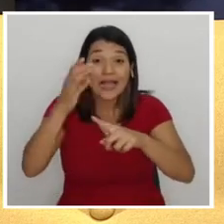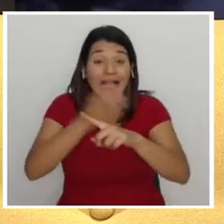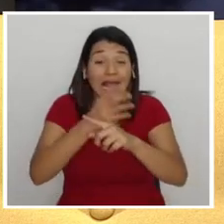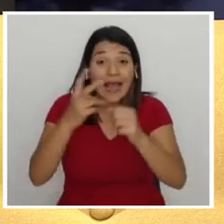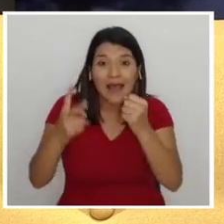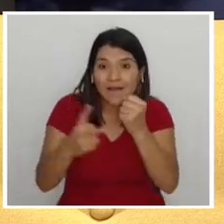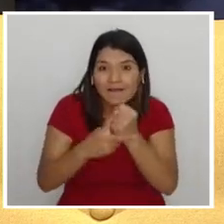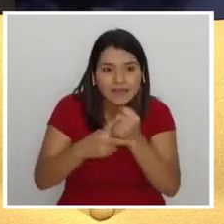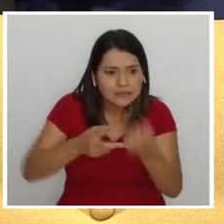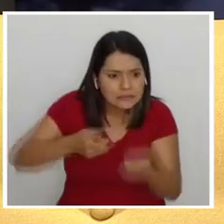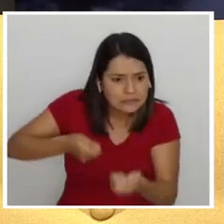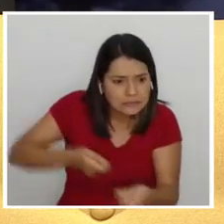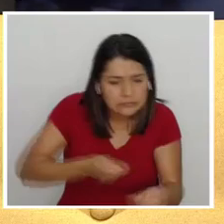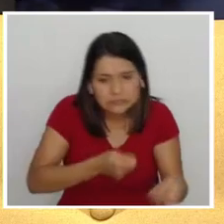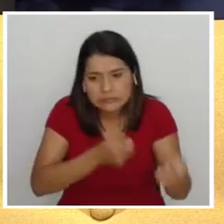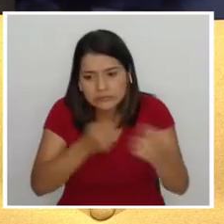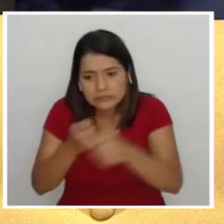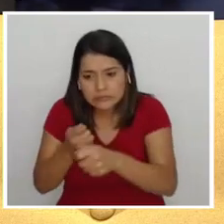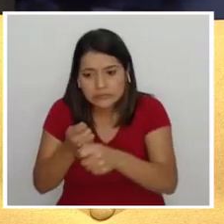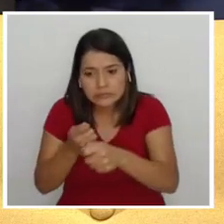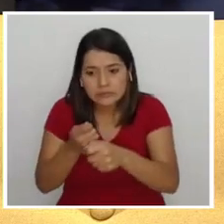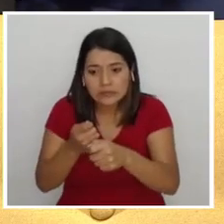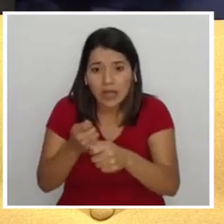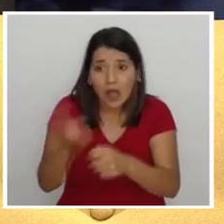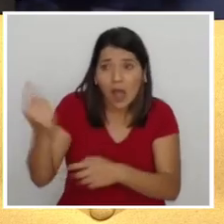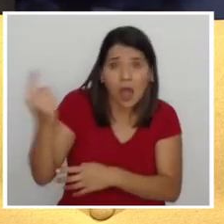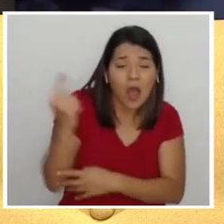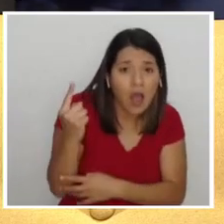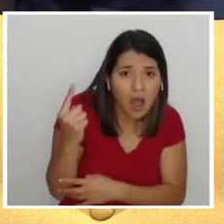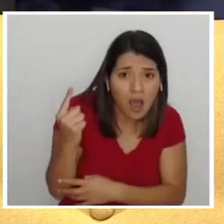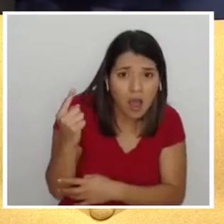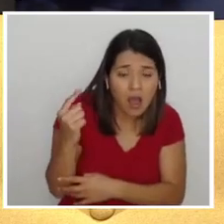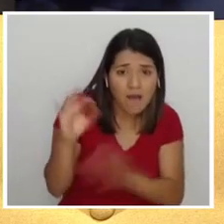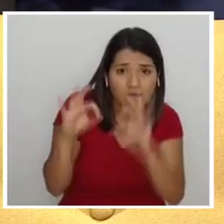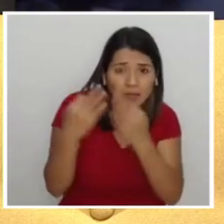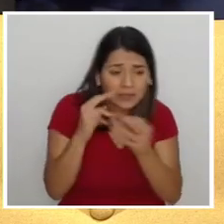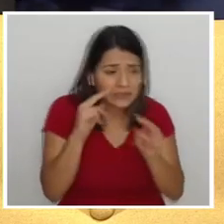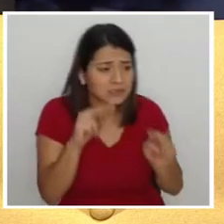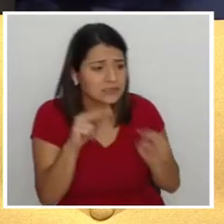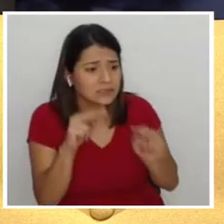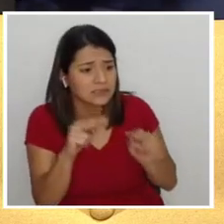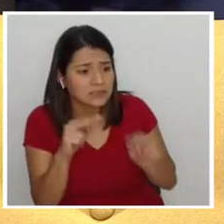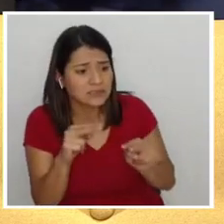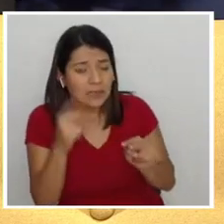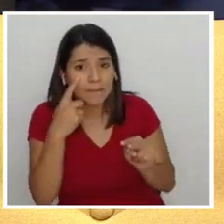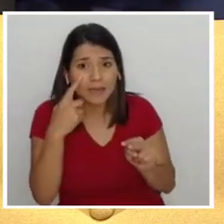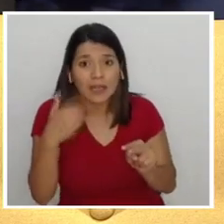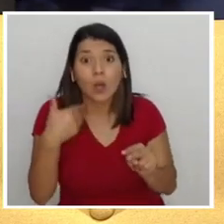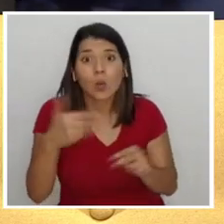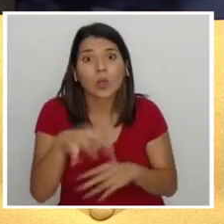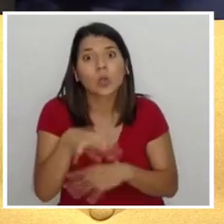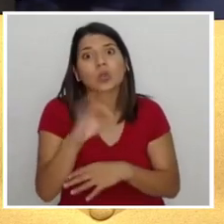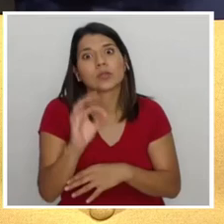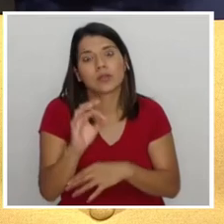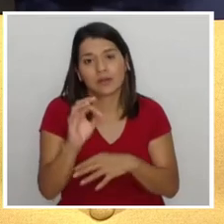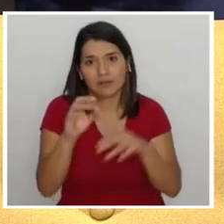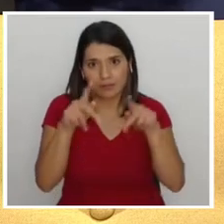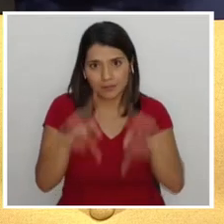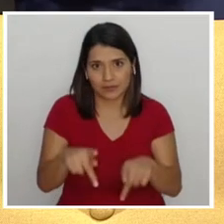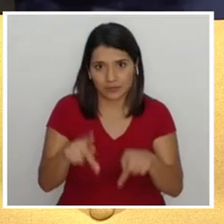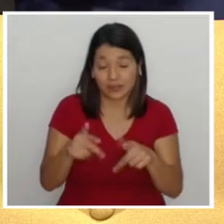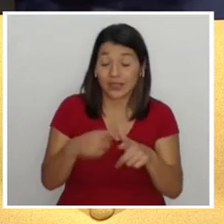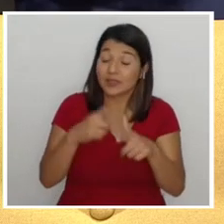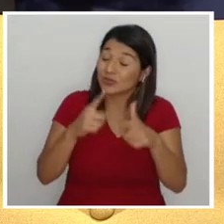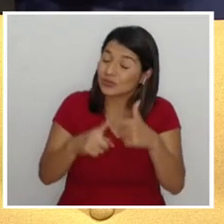material, estaba el familiar observando a ver en qué momento encontrábamos las personas. Entonces son